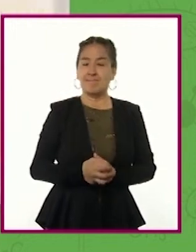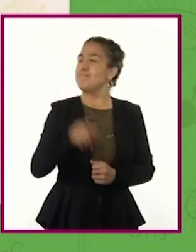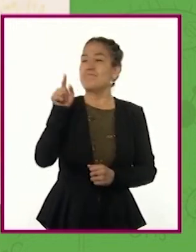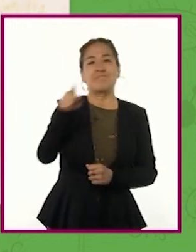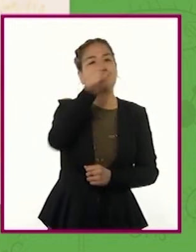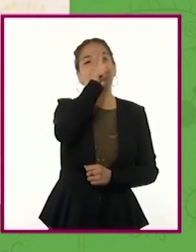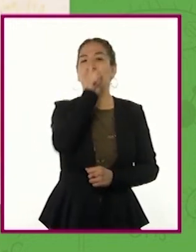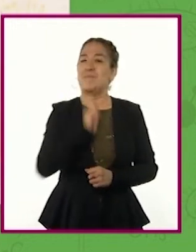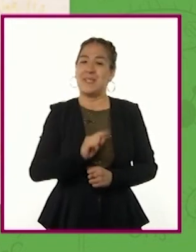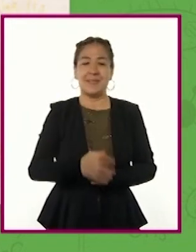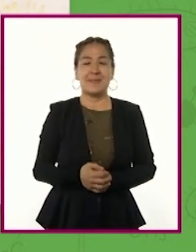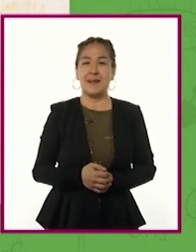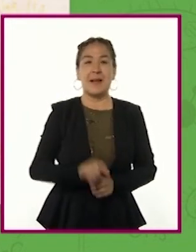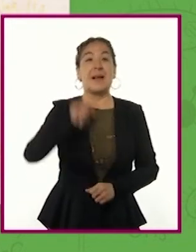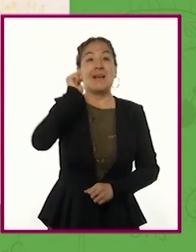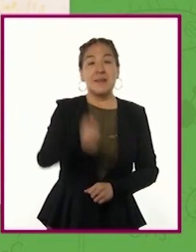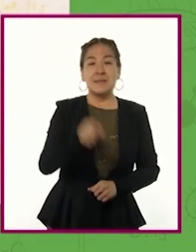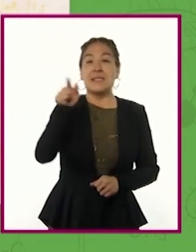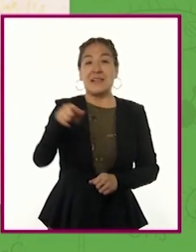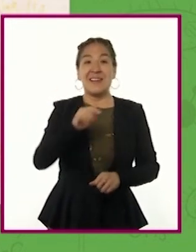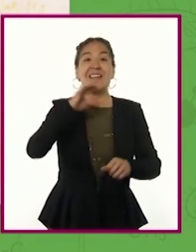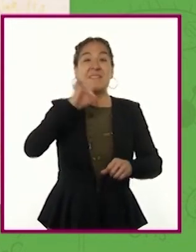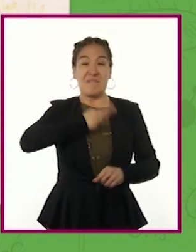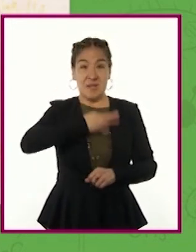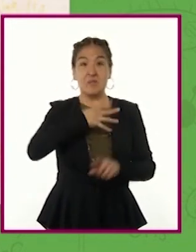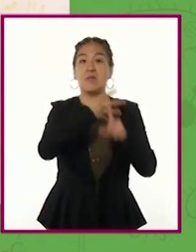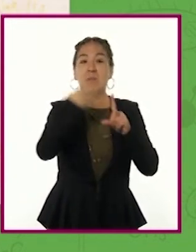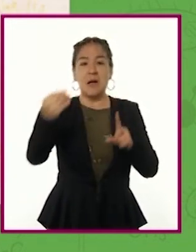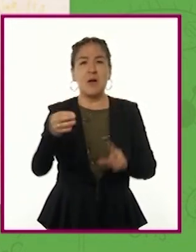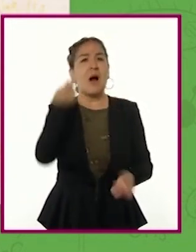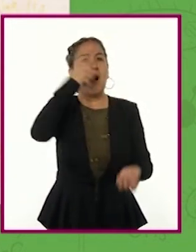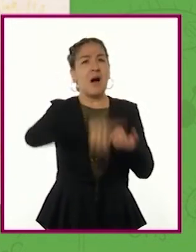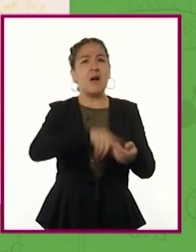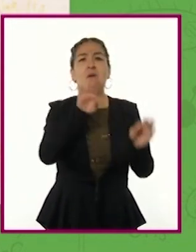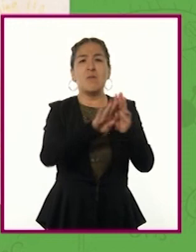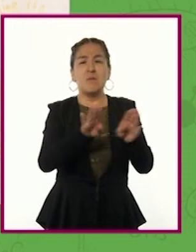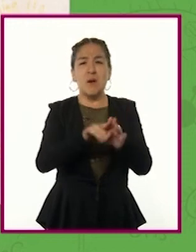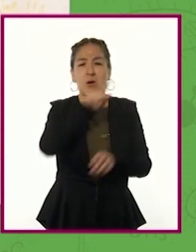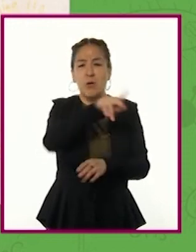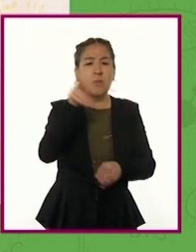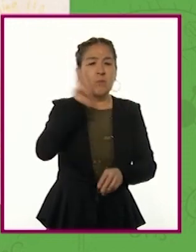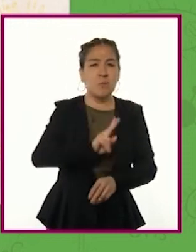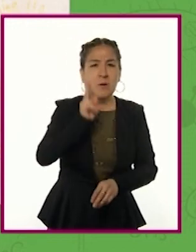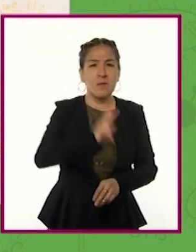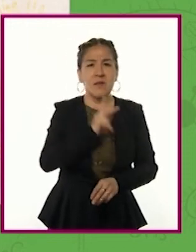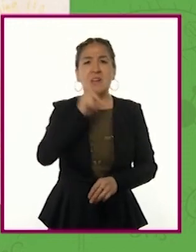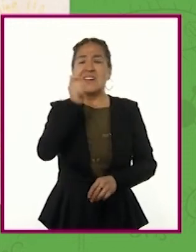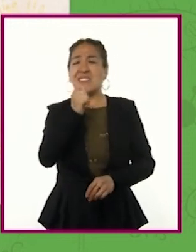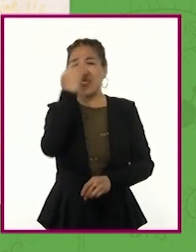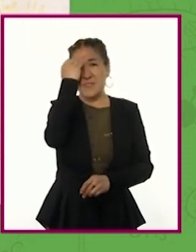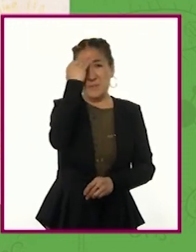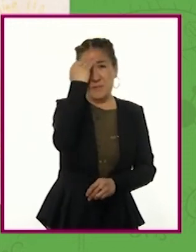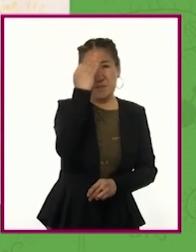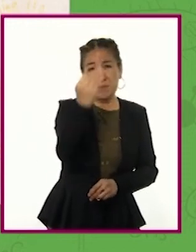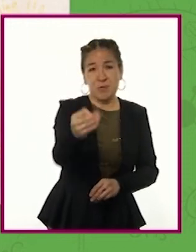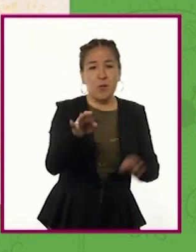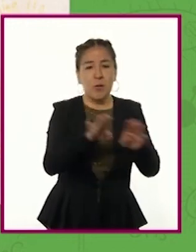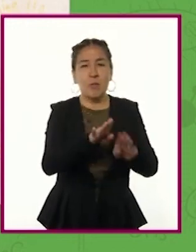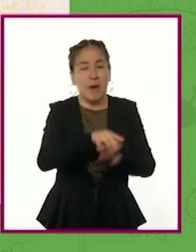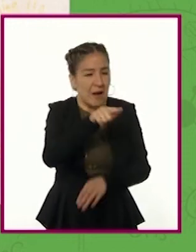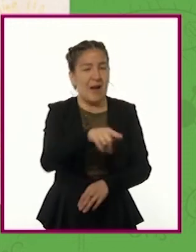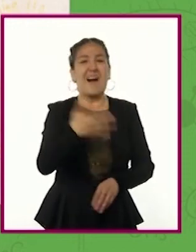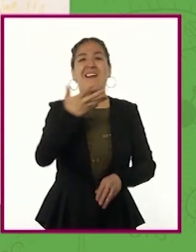Mito, pues en algunas ITS no siempre se manifiestan los síntomas o tardan mucho tiempo en